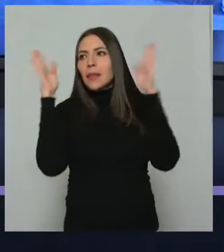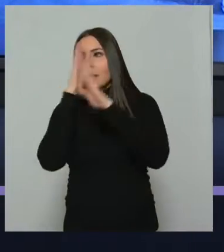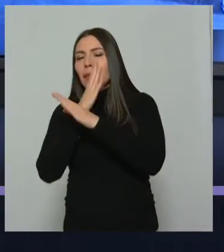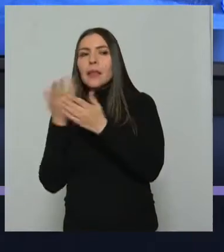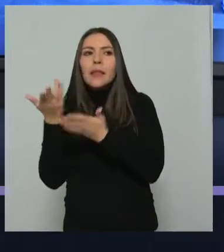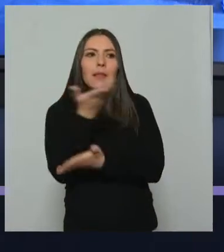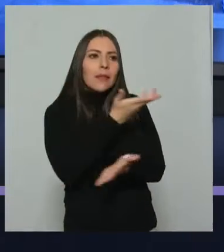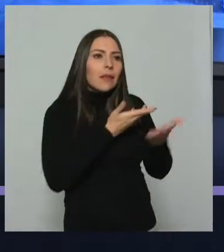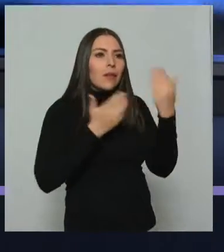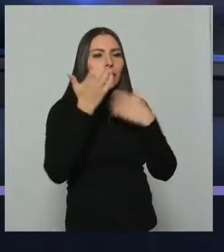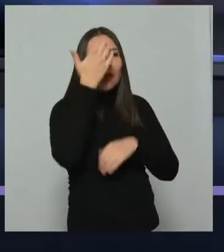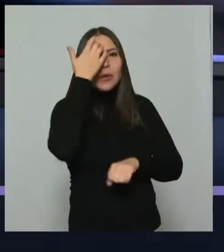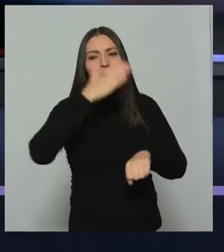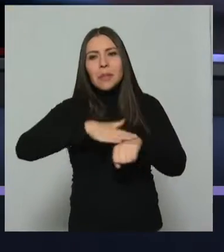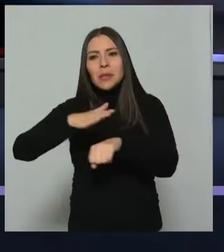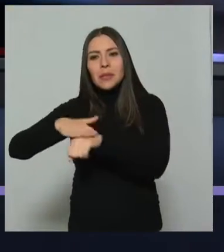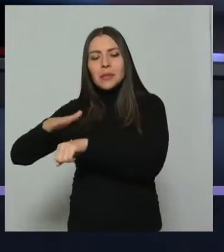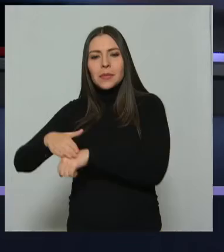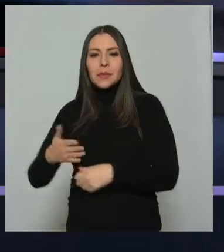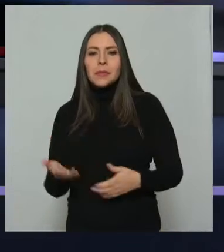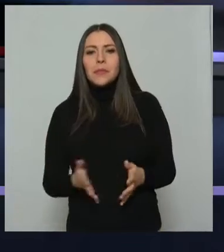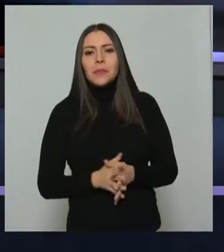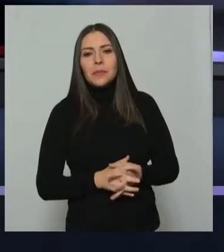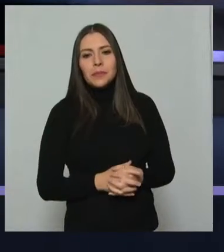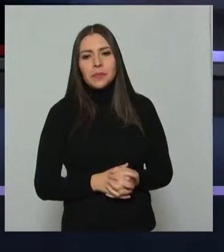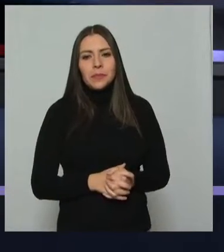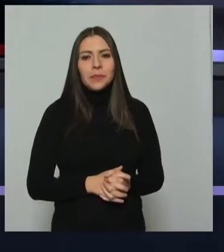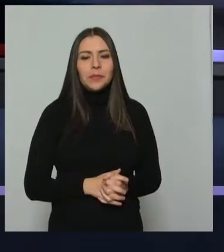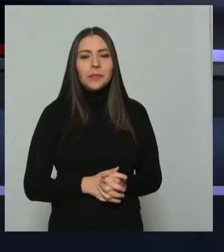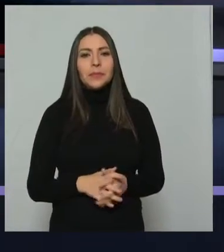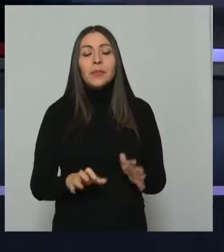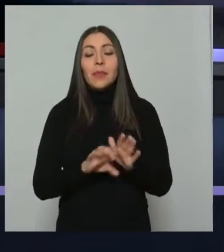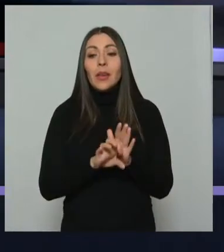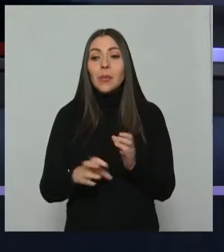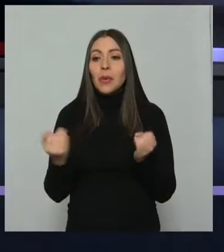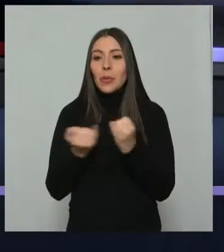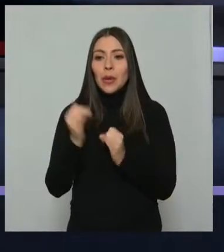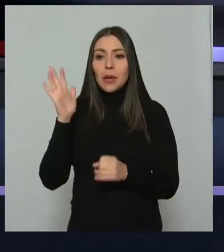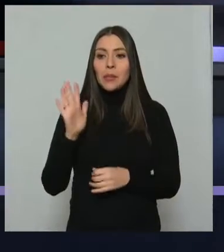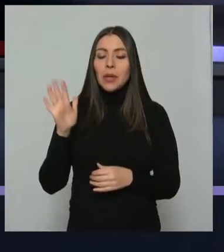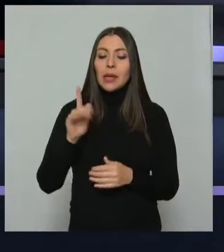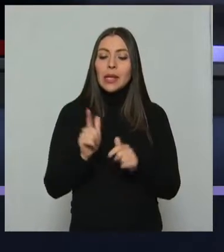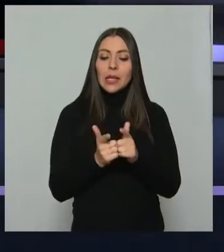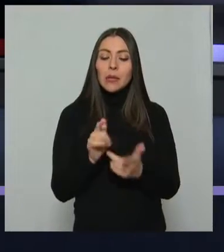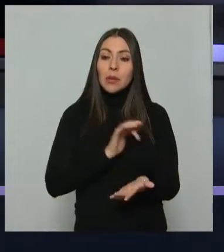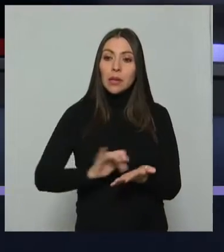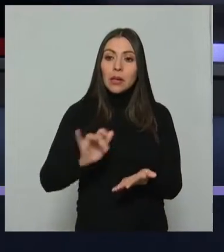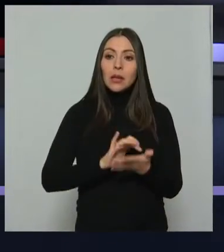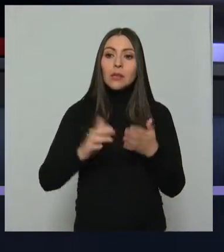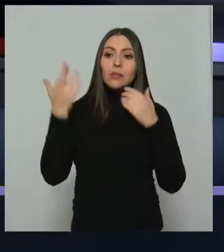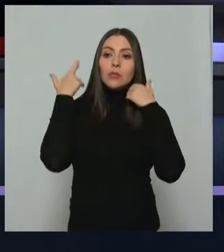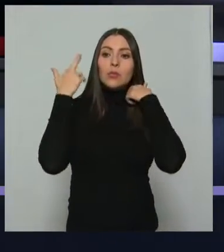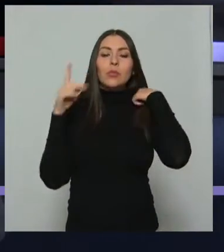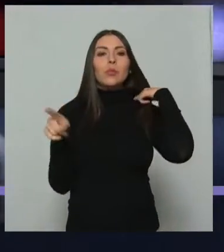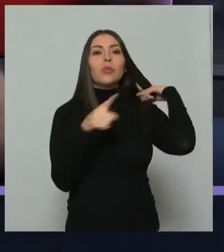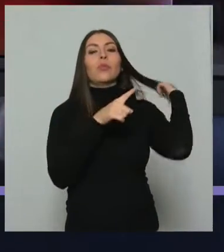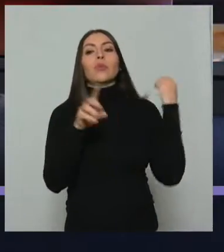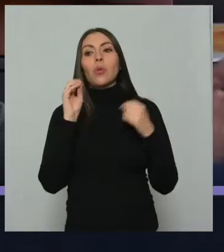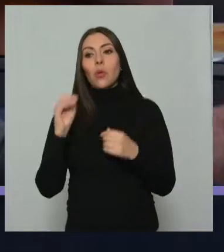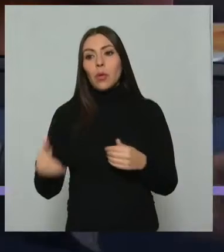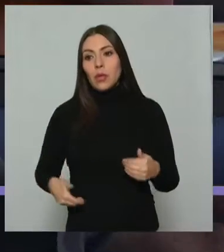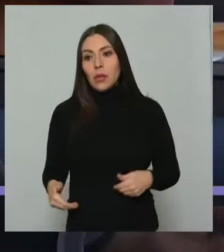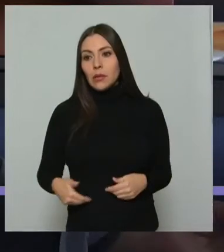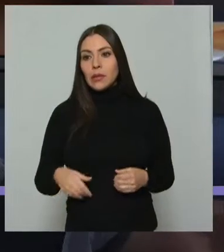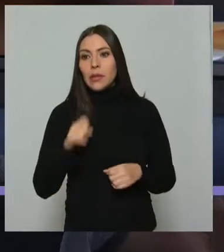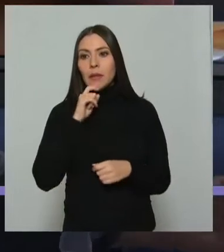mundos. Es tanto como ver un libro, leer un libro, escuchar música o ir al teatro, nos abre el horizonte